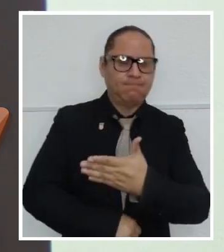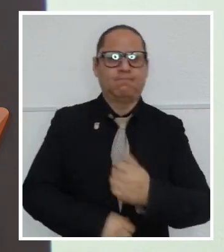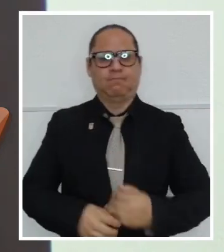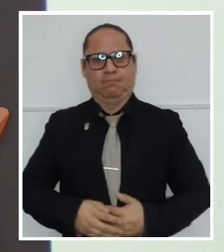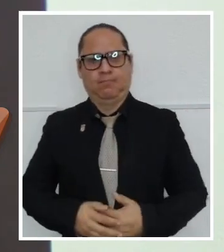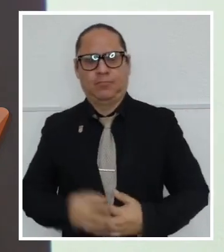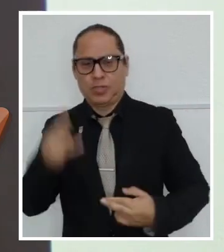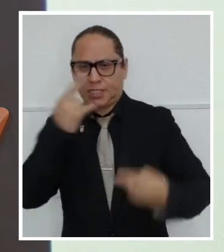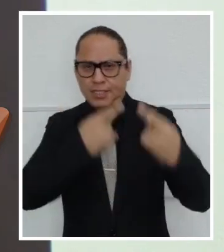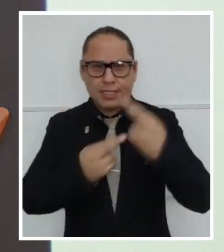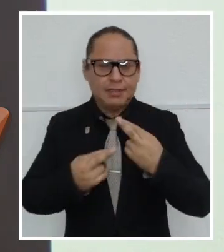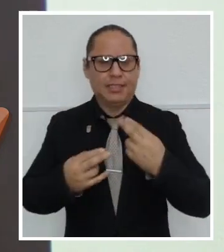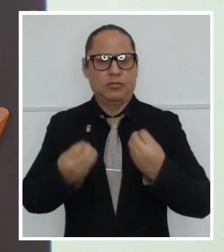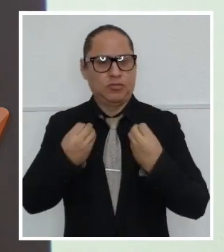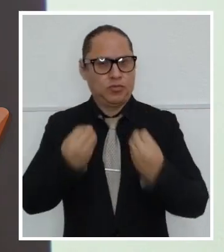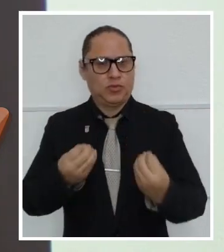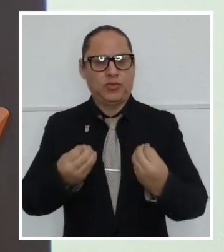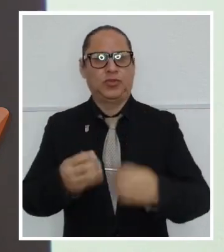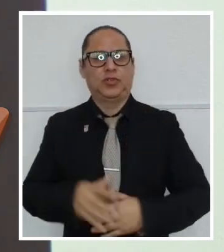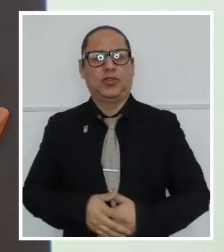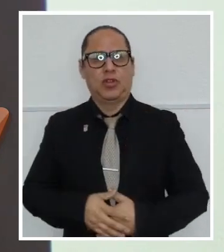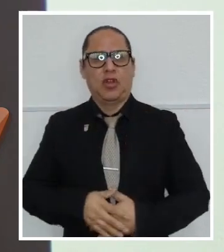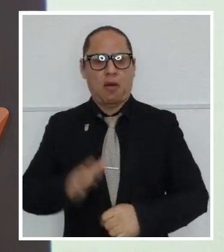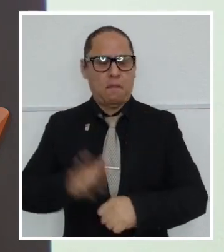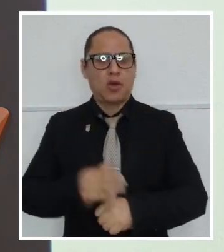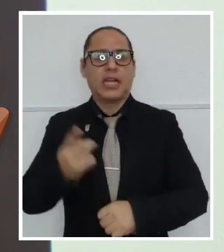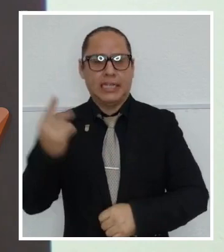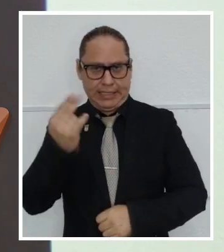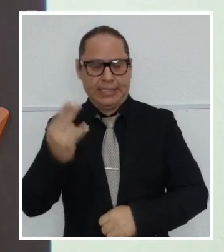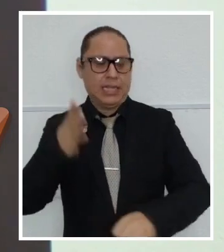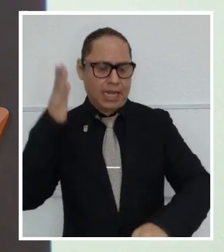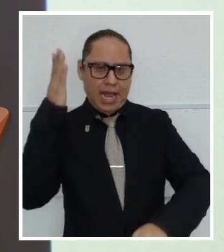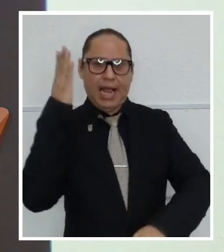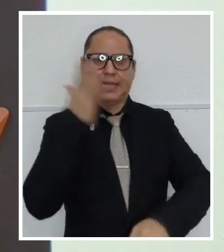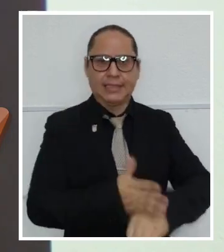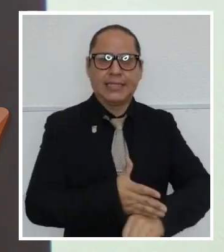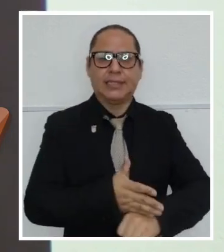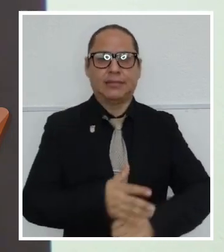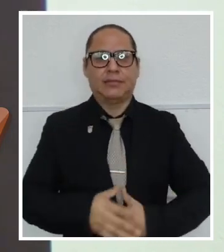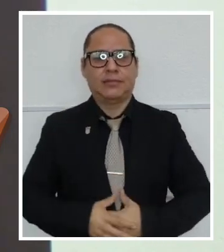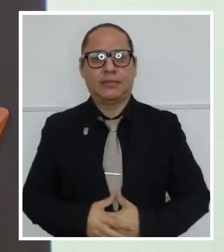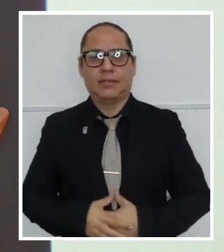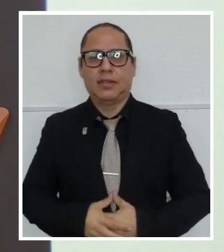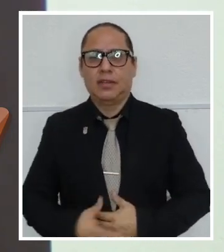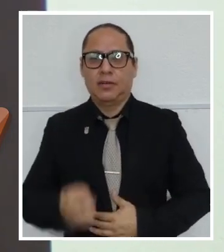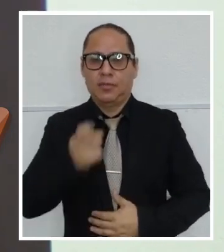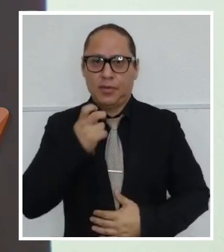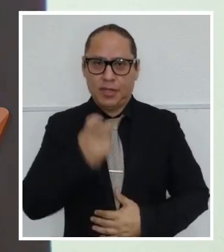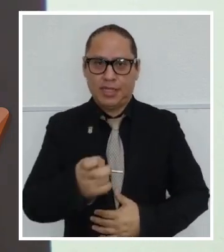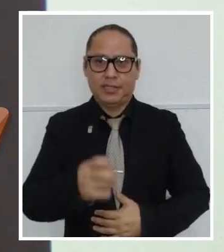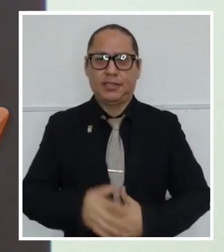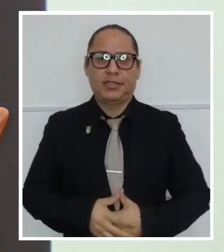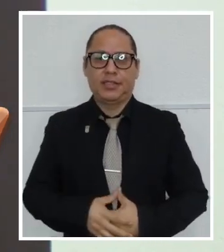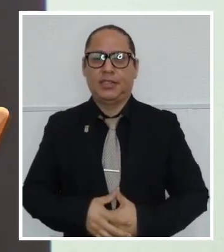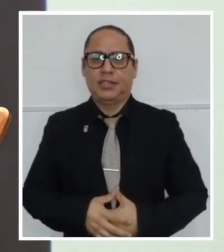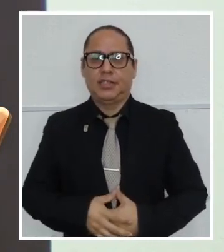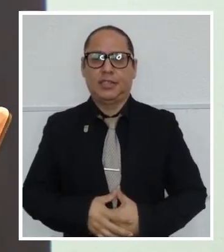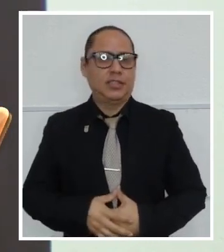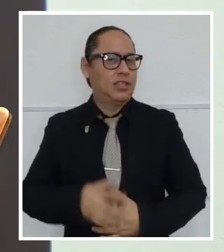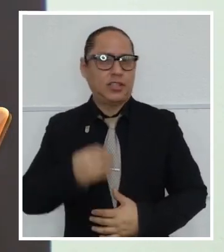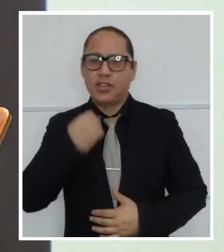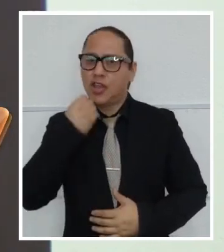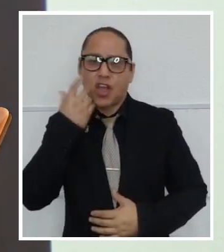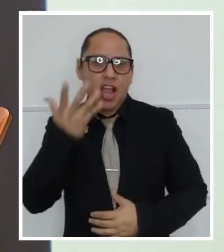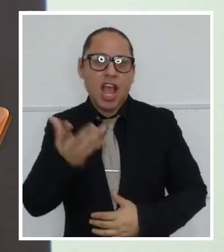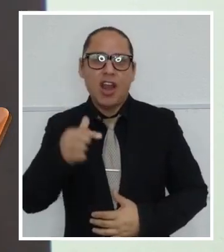minucioso pero sobre todo de un castigo ejemplar es por ello que no quisiera retirarme